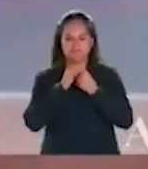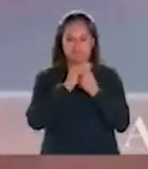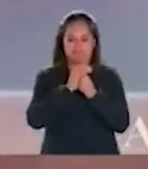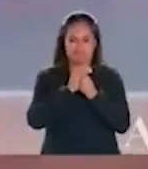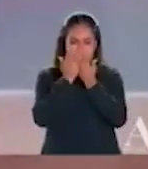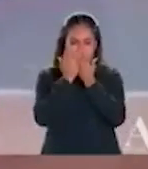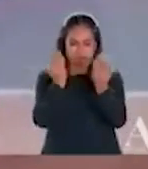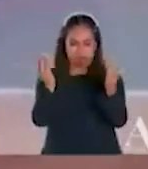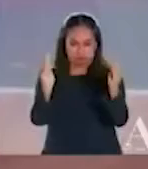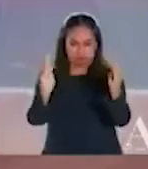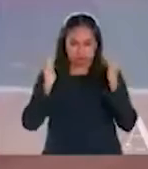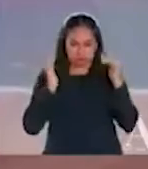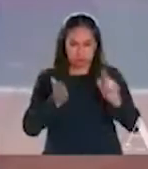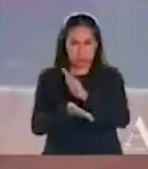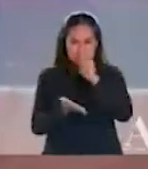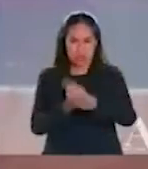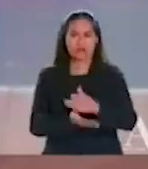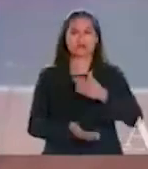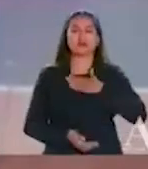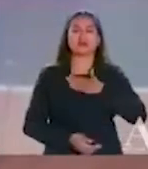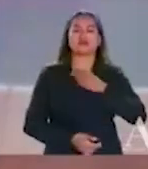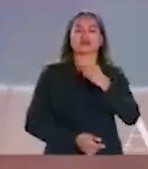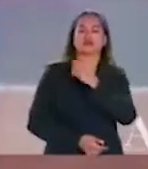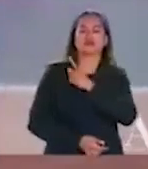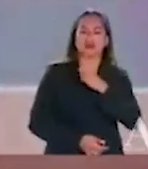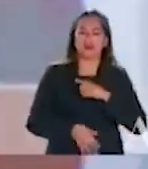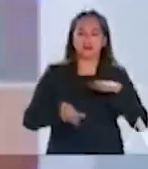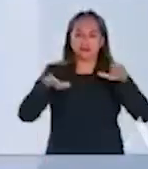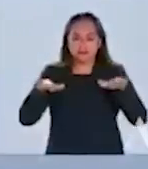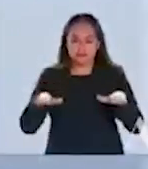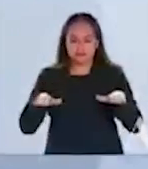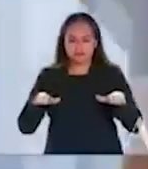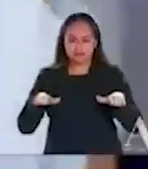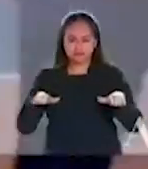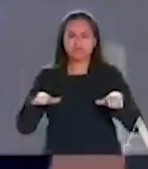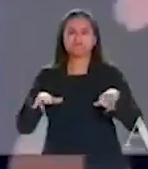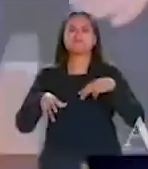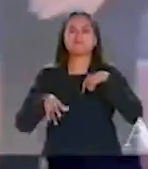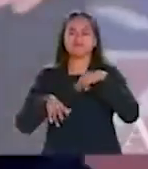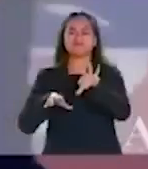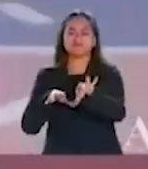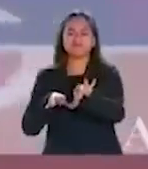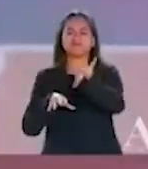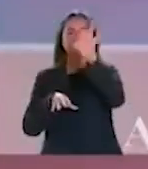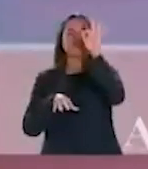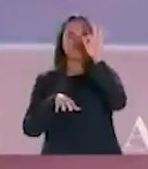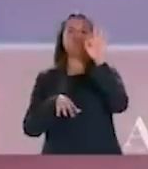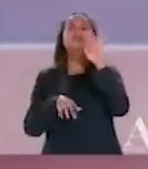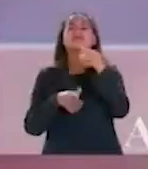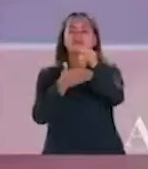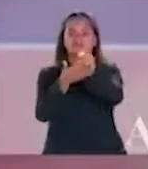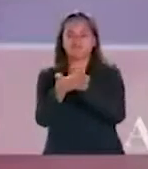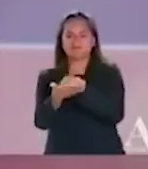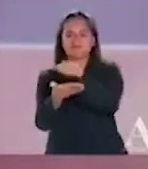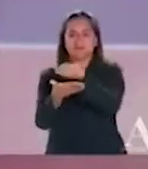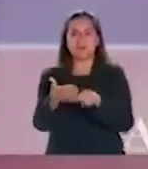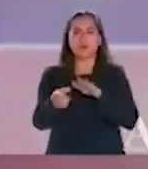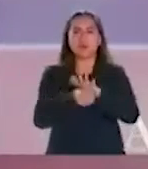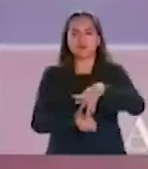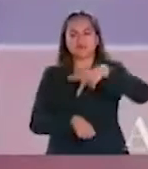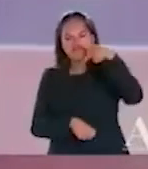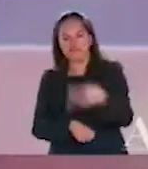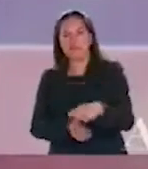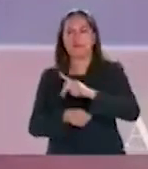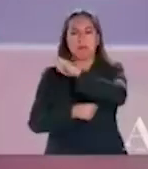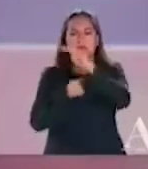donde los delincuentes estén en la cárcel no en las calles y mucho menos en el senado escribió en la red social para